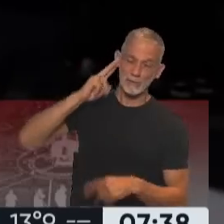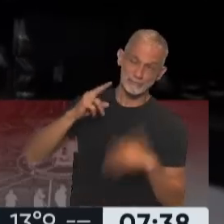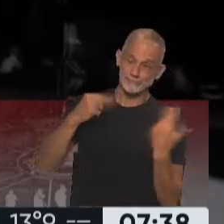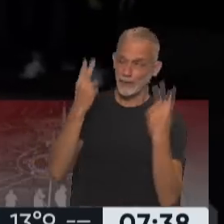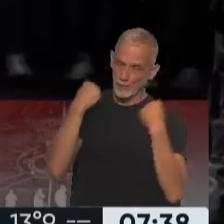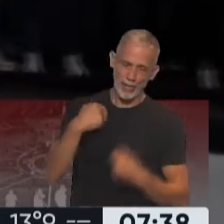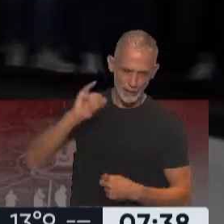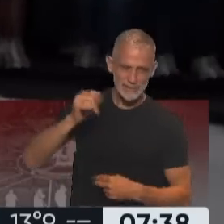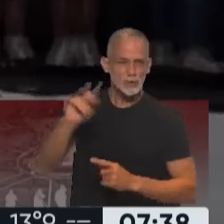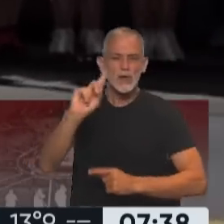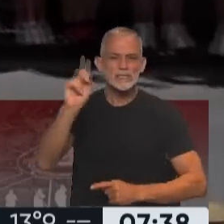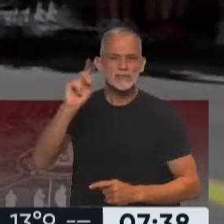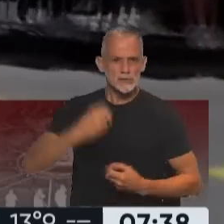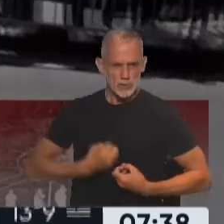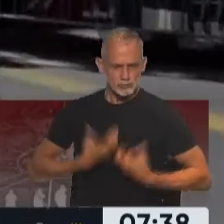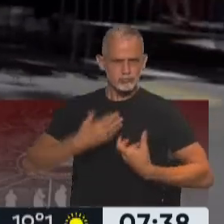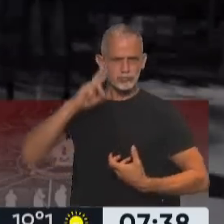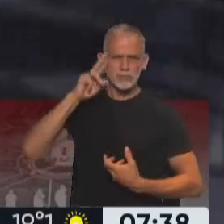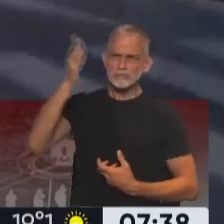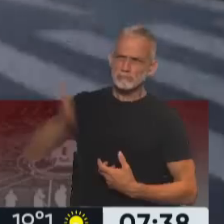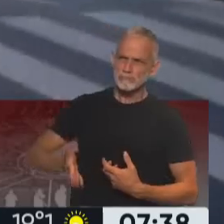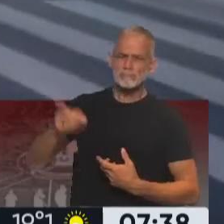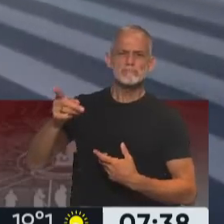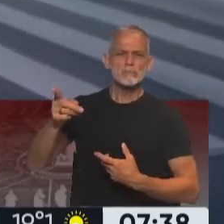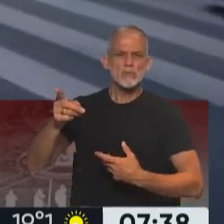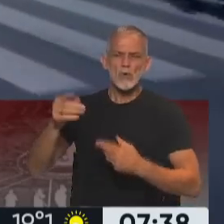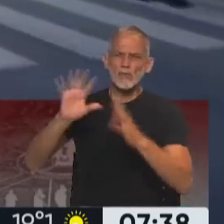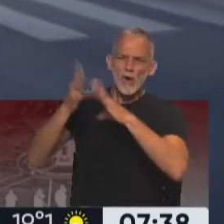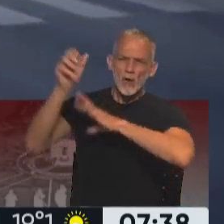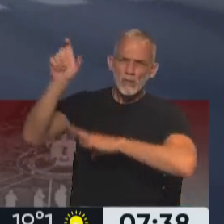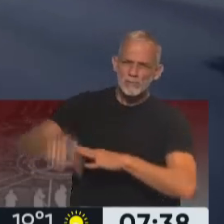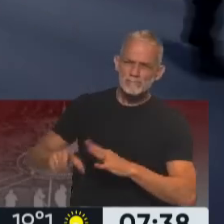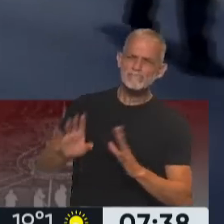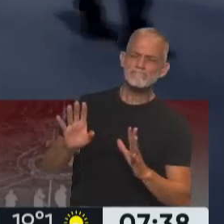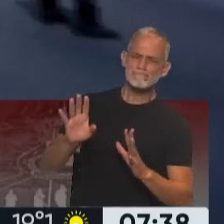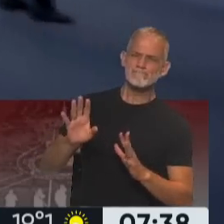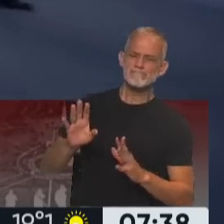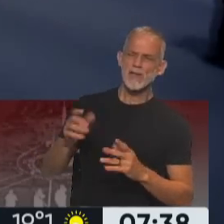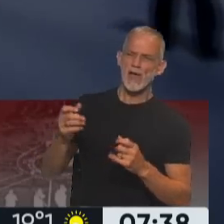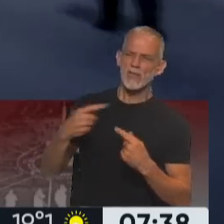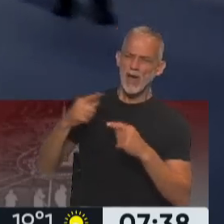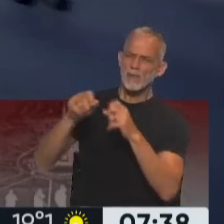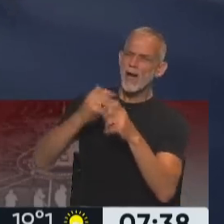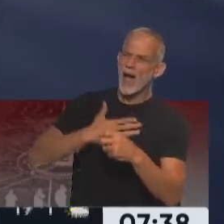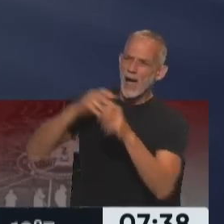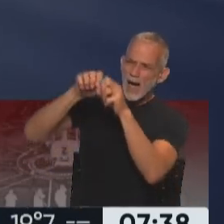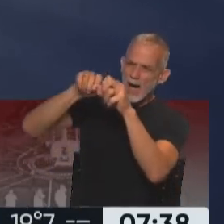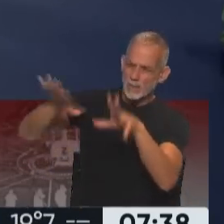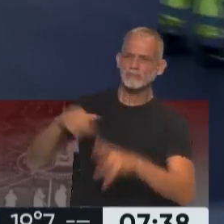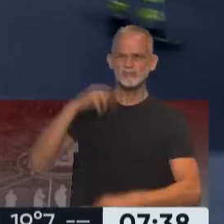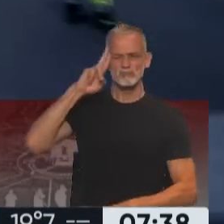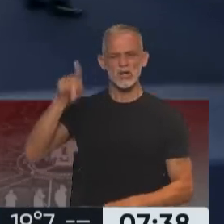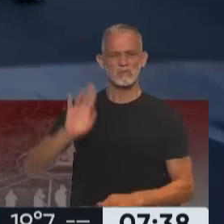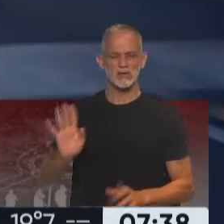autoritario, sino alguien que vos ves que en sus expresiones, en sus gestos, lo único que hizo fue derramar amor.